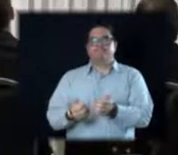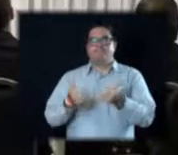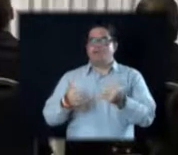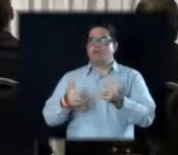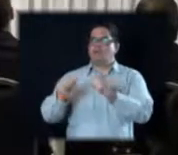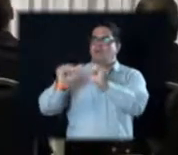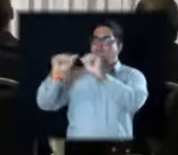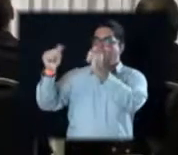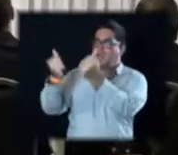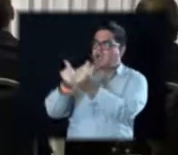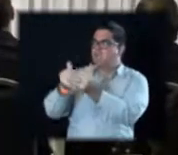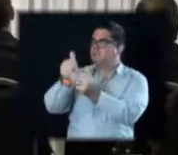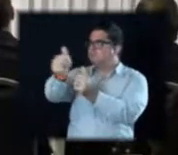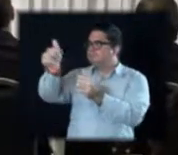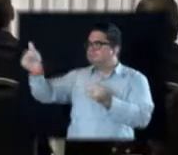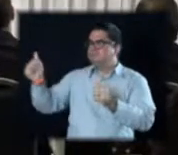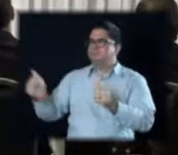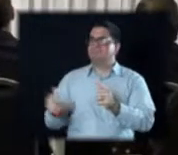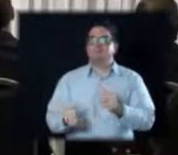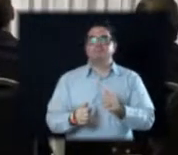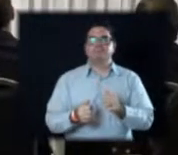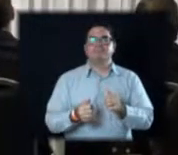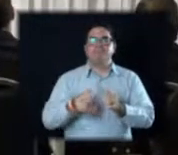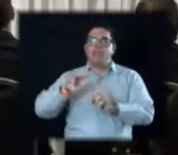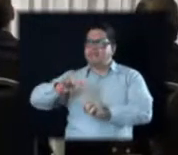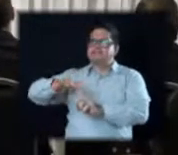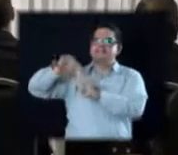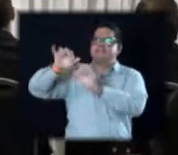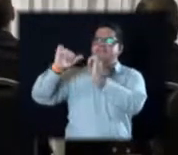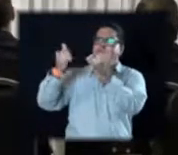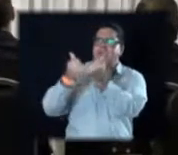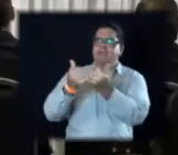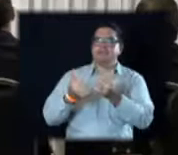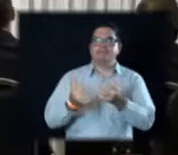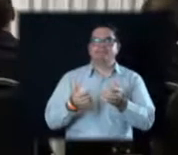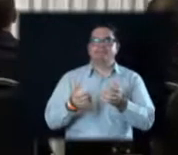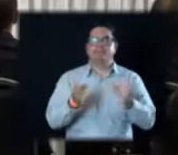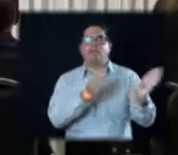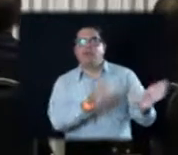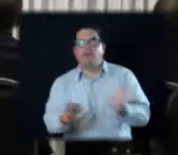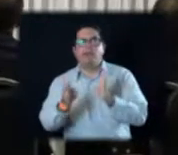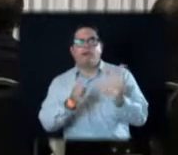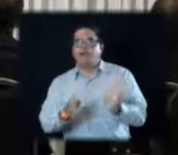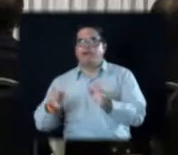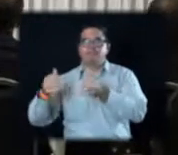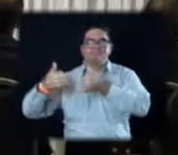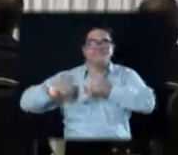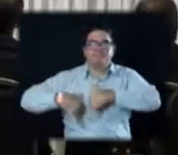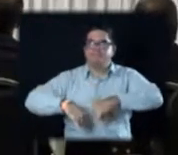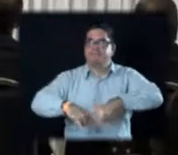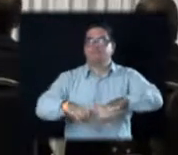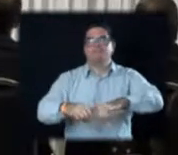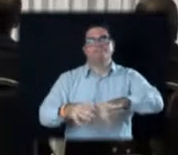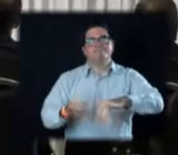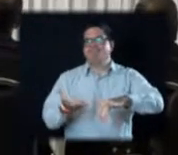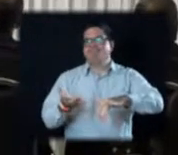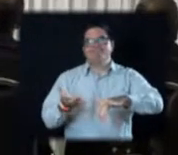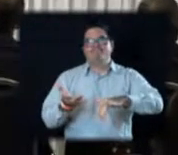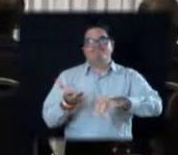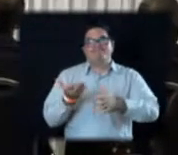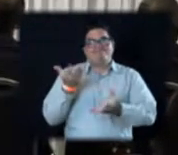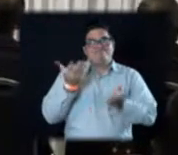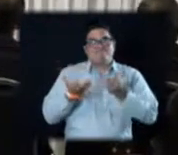por las agencias autónomas, así llamadas, o cualquiera otra agencia que pagan o reciben ingresos. Van a tener que